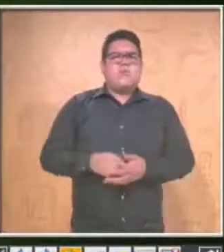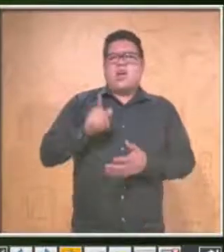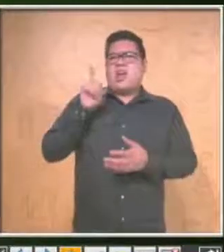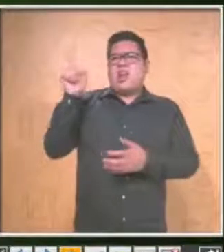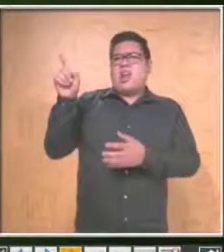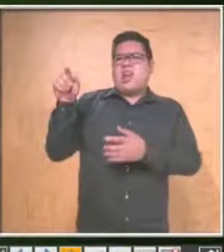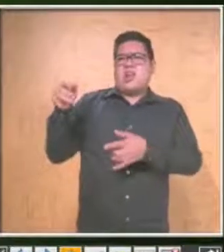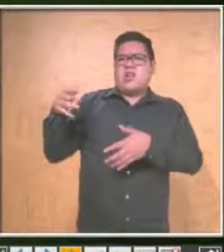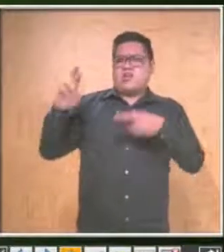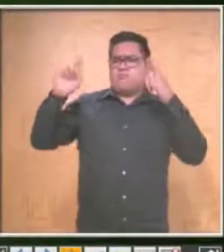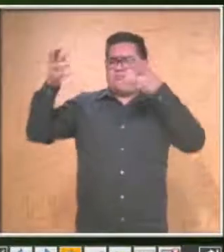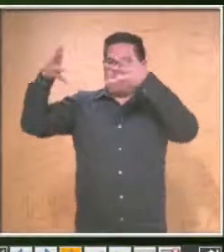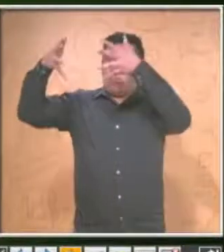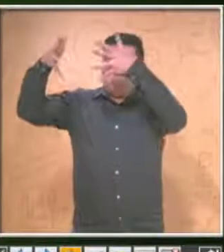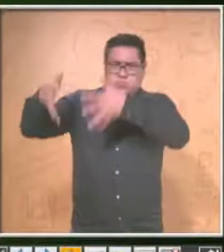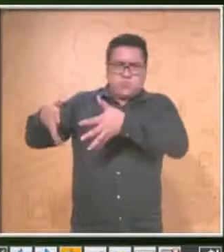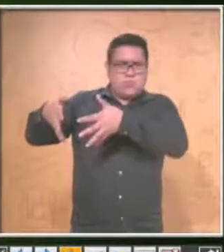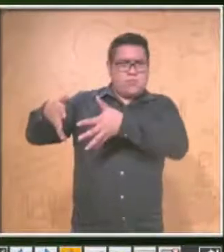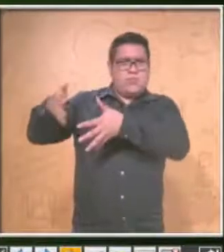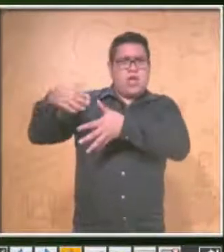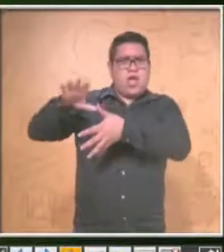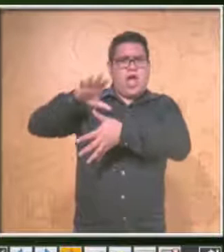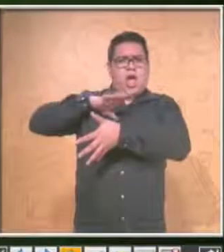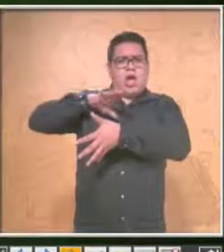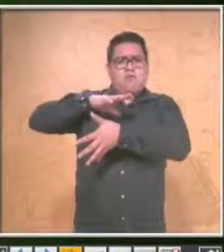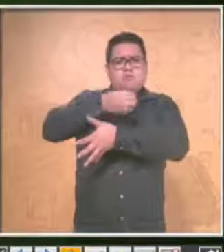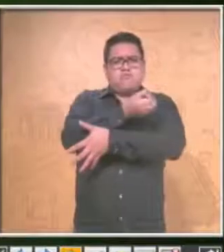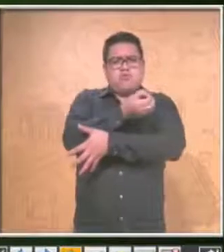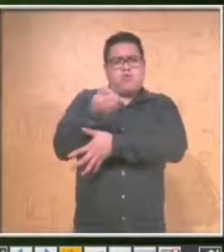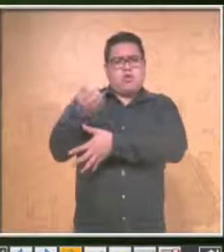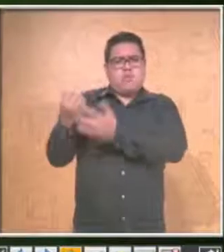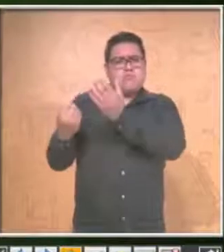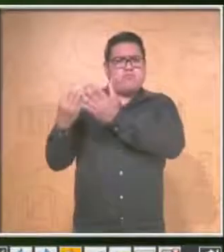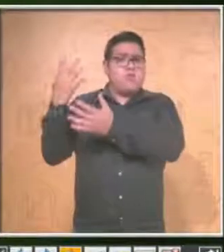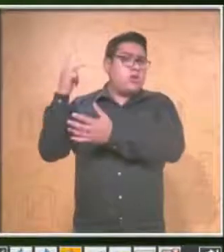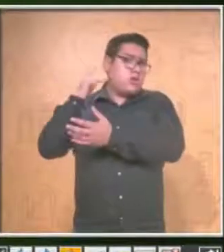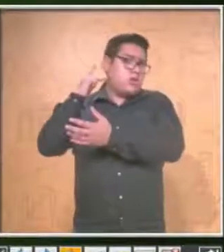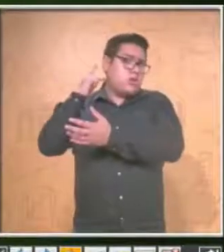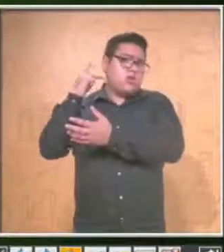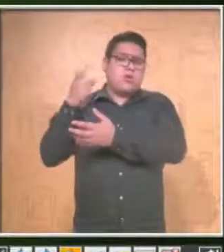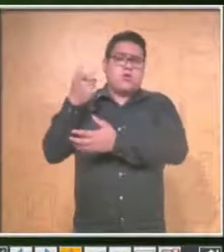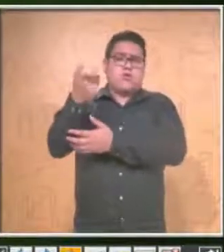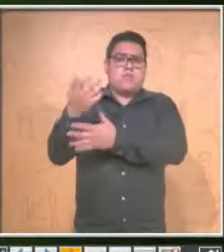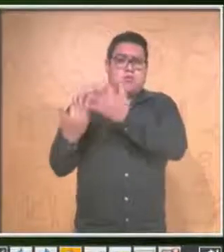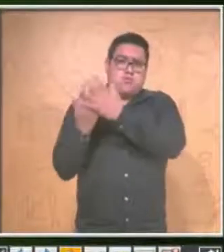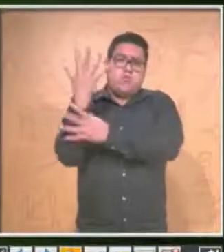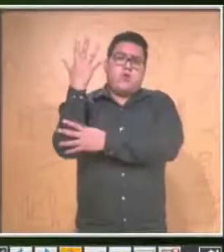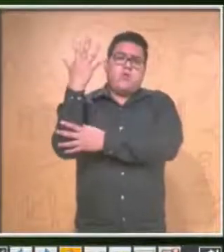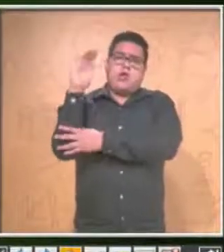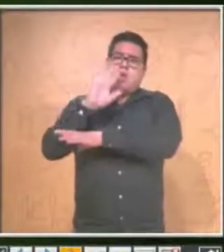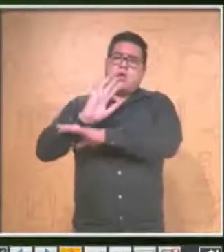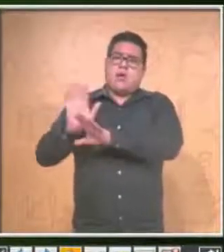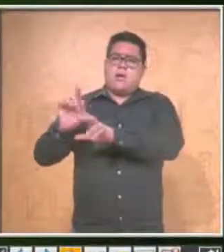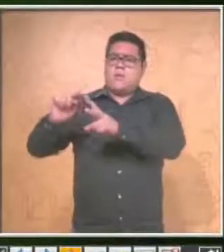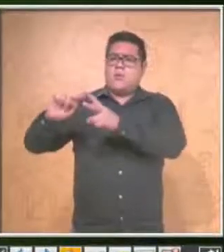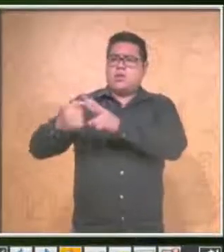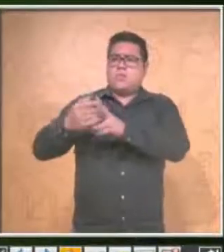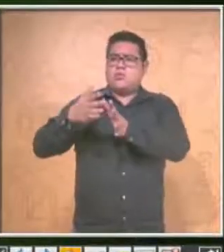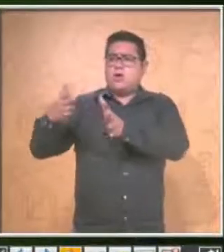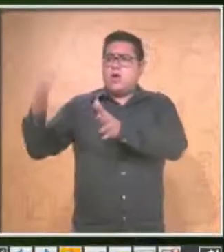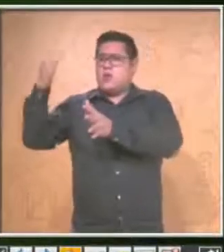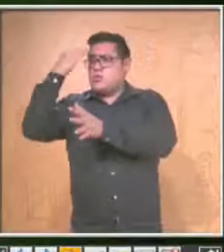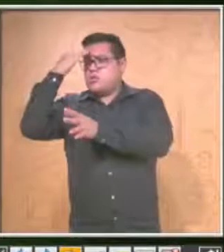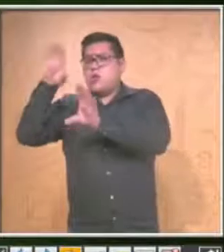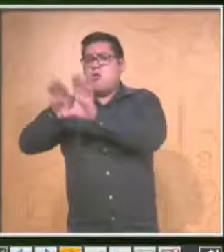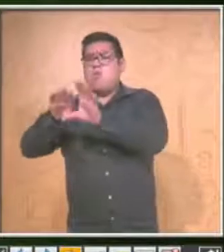y empieza a existir un nuevo orden político y económico que conocemos a partir de estos momentos como el